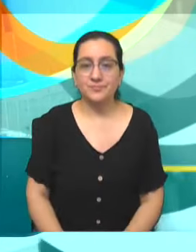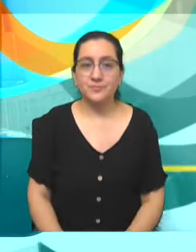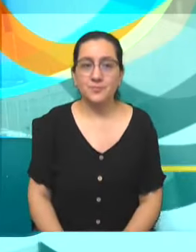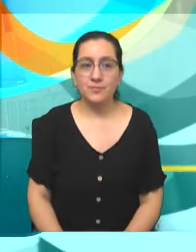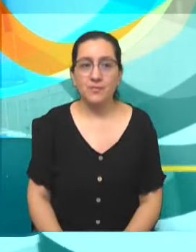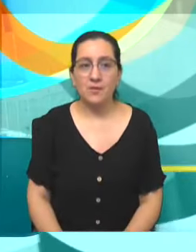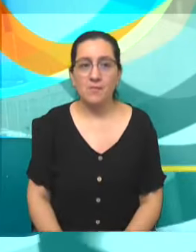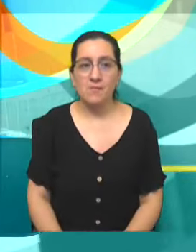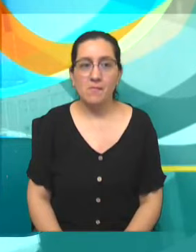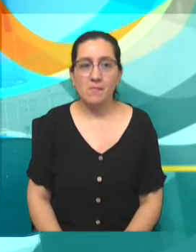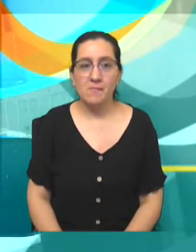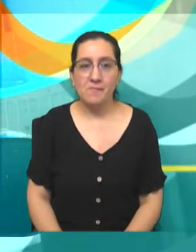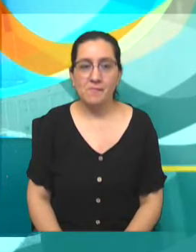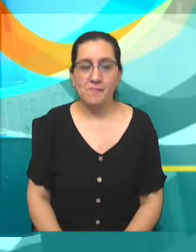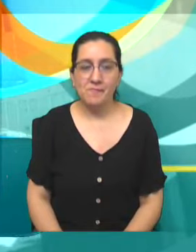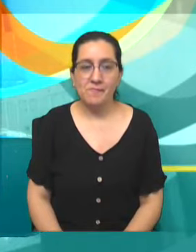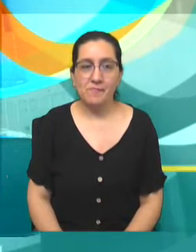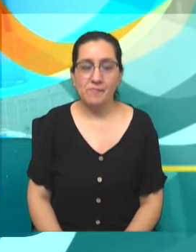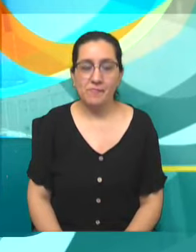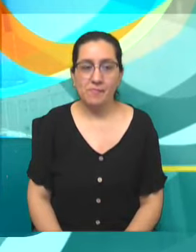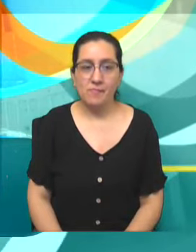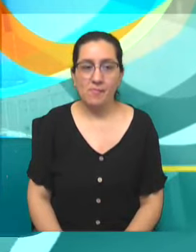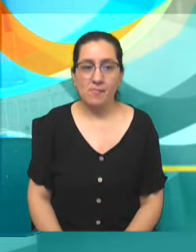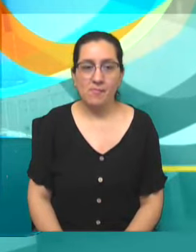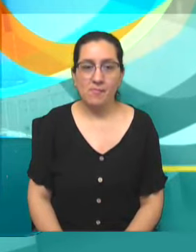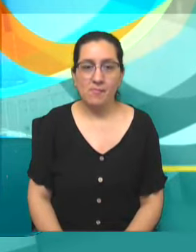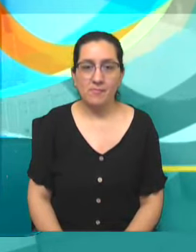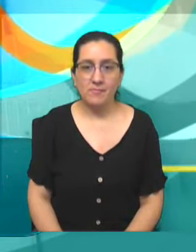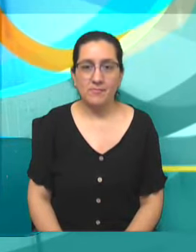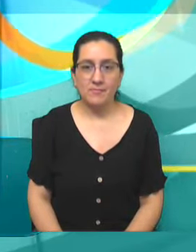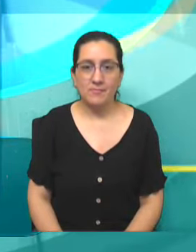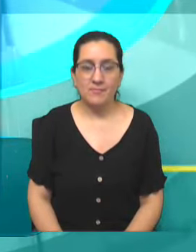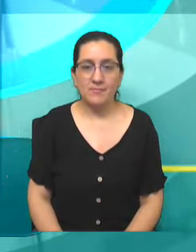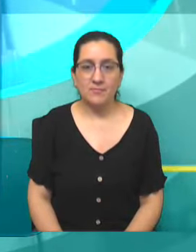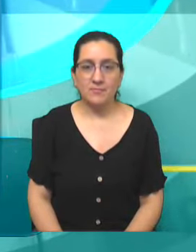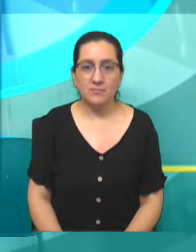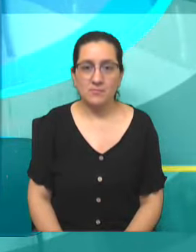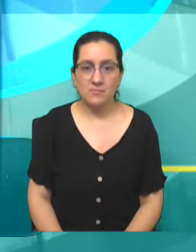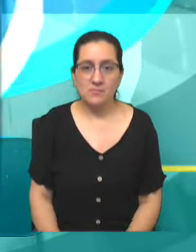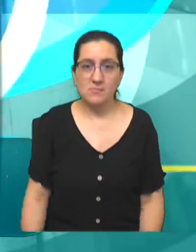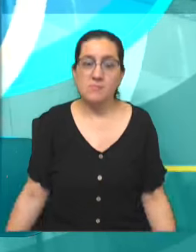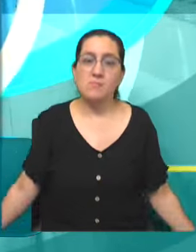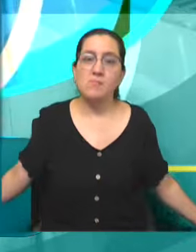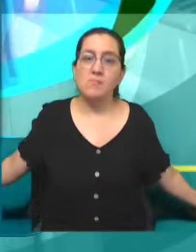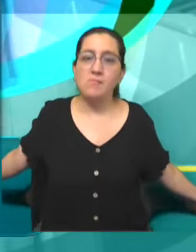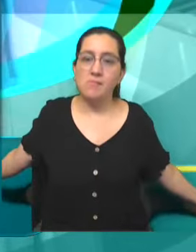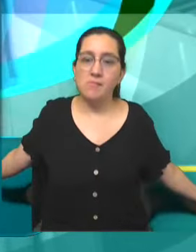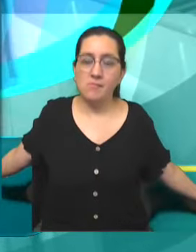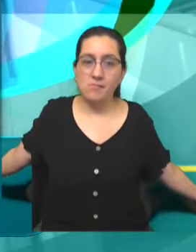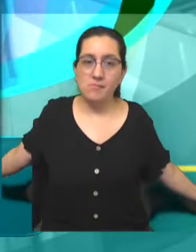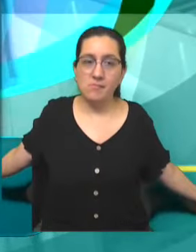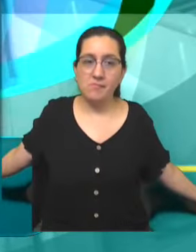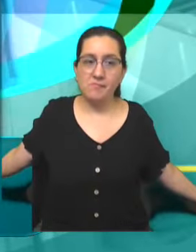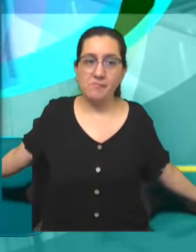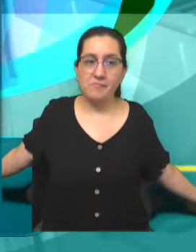buena propuesta. Ahora sí podemos pasar ahí al segundo, a la segunda imagen. Si no, andala contando. Bien, ahí tenemos otro formato de apertura